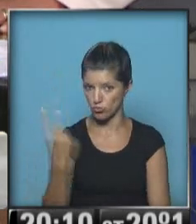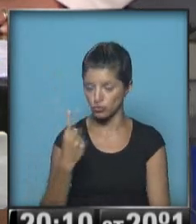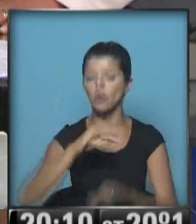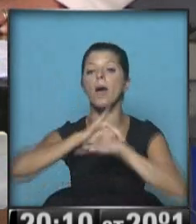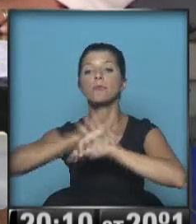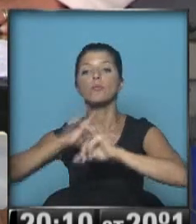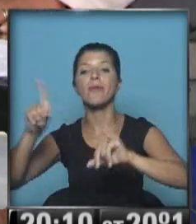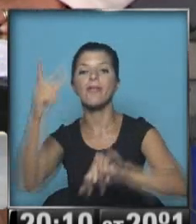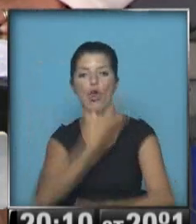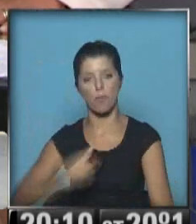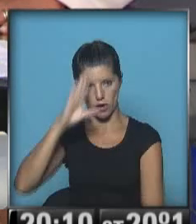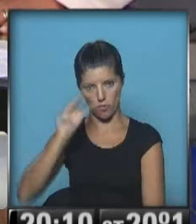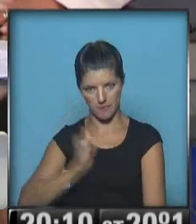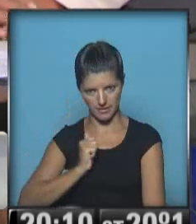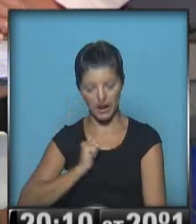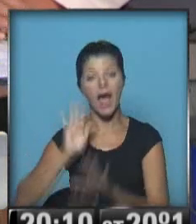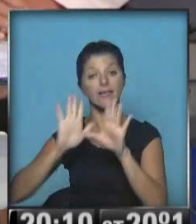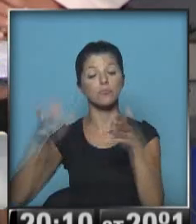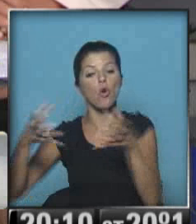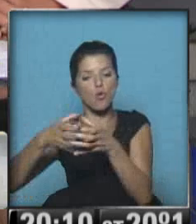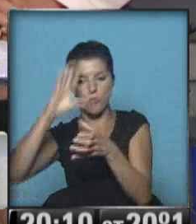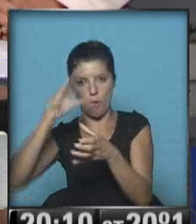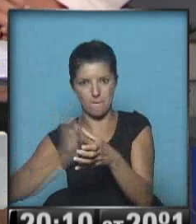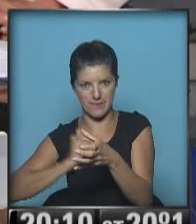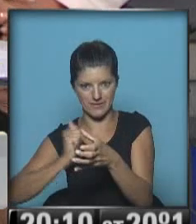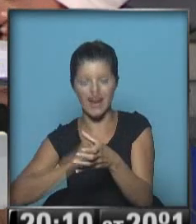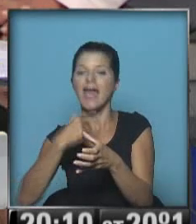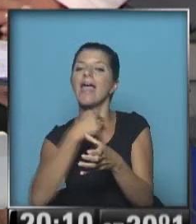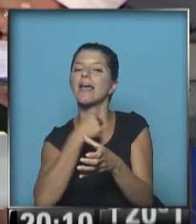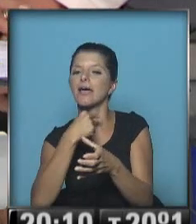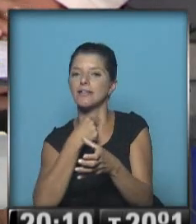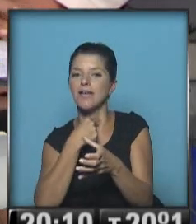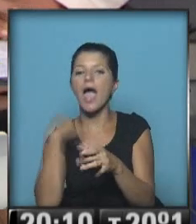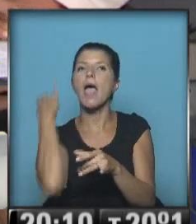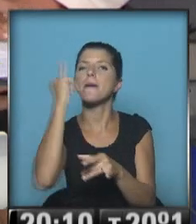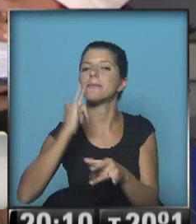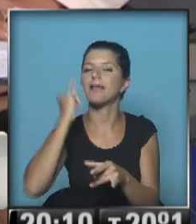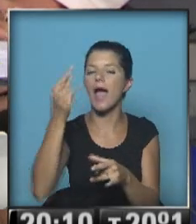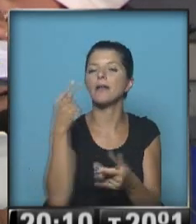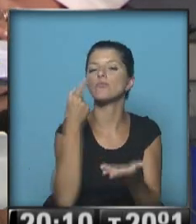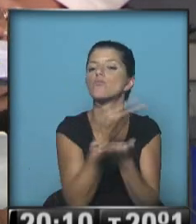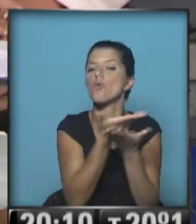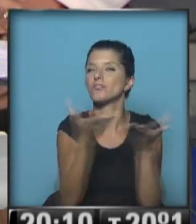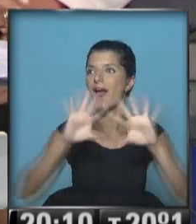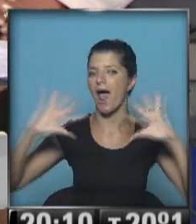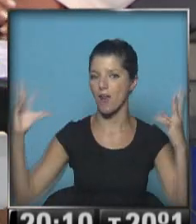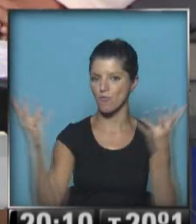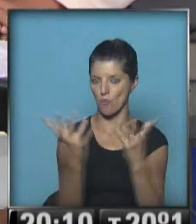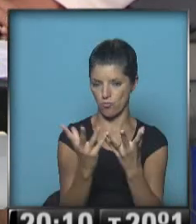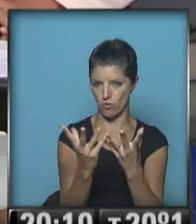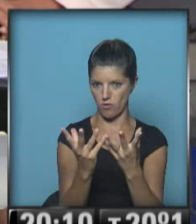dictadura de esta manera la junta militar eh le quería eh explicar dar a conocer al mundo al